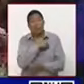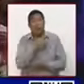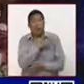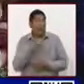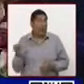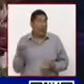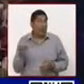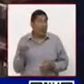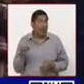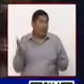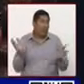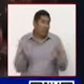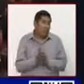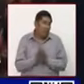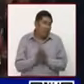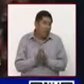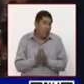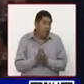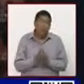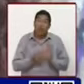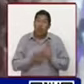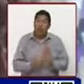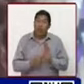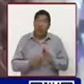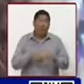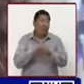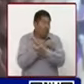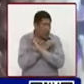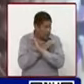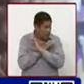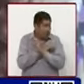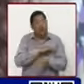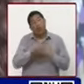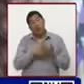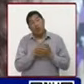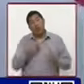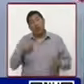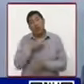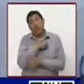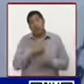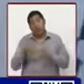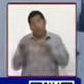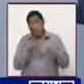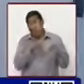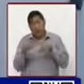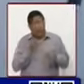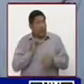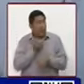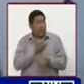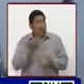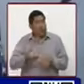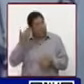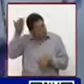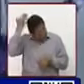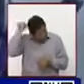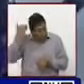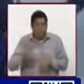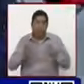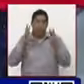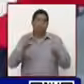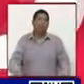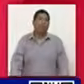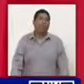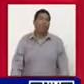y pues simplemente demostrar el cariño y todo lo que nosotras debemos rememorar en nuestros antepasados.